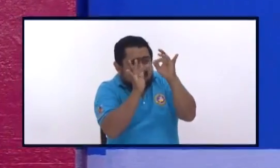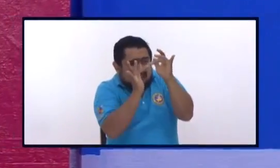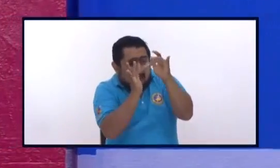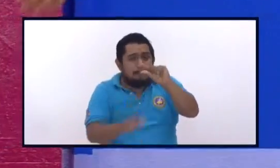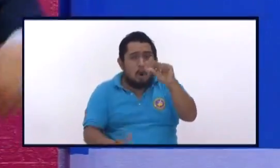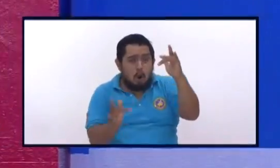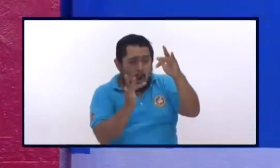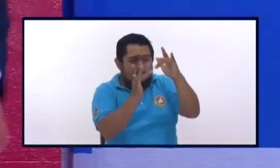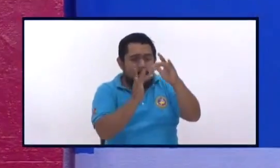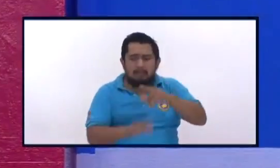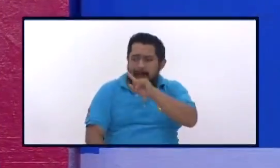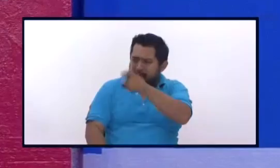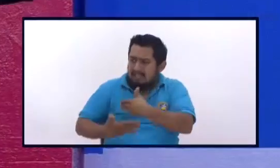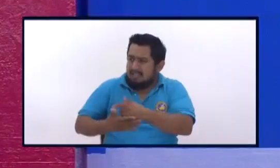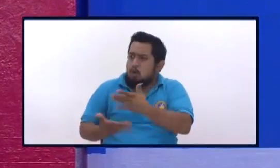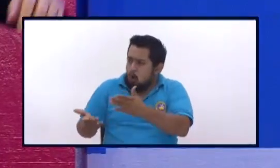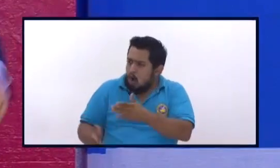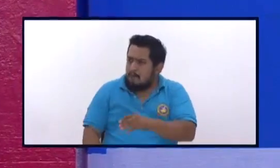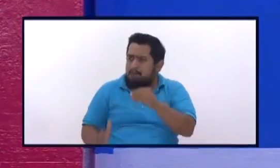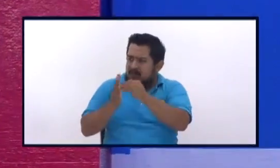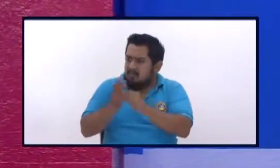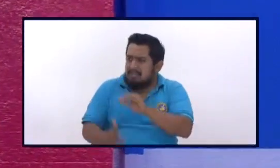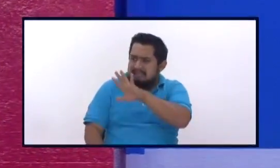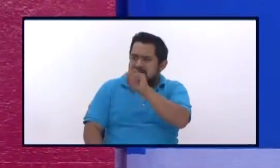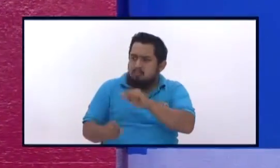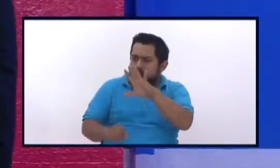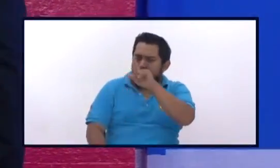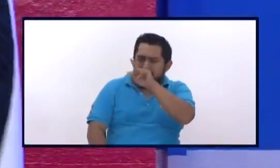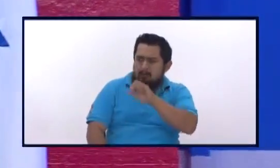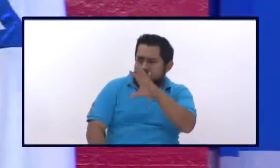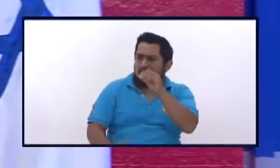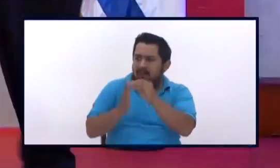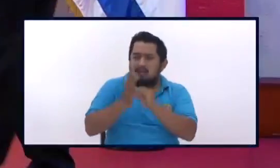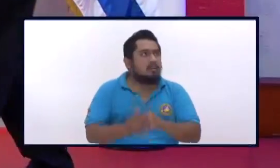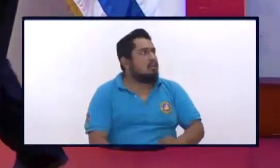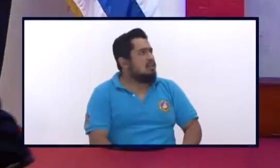hijo lo que tal saliste del laboratorio bien papá 552